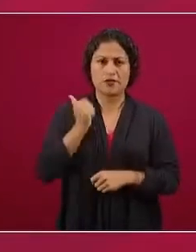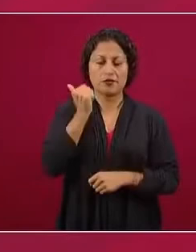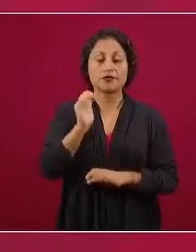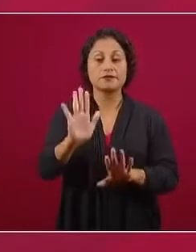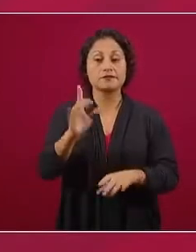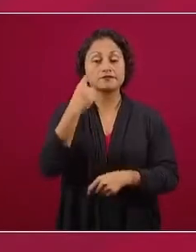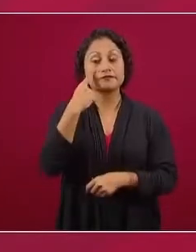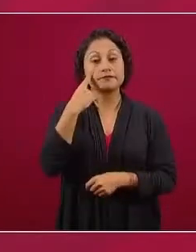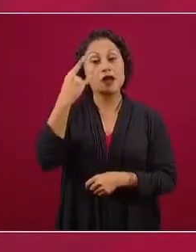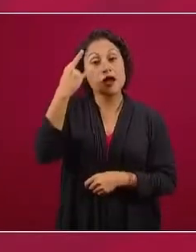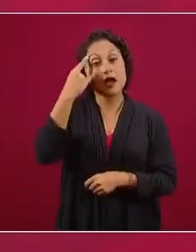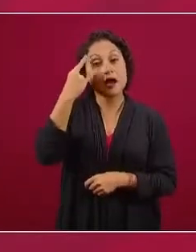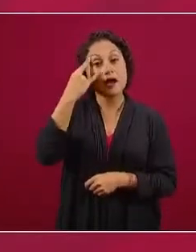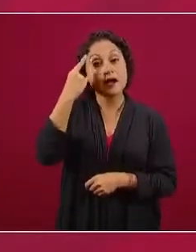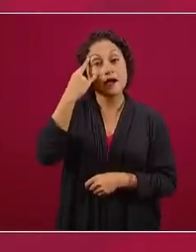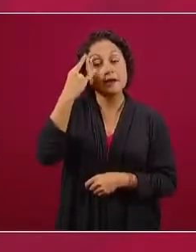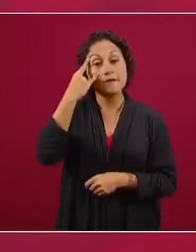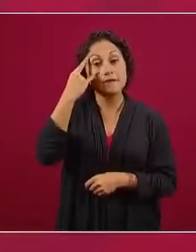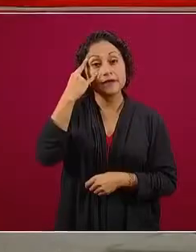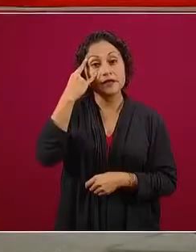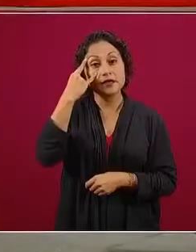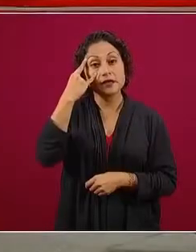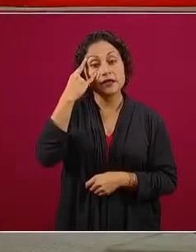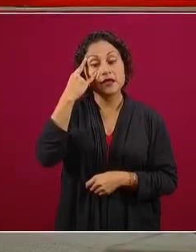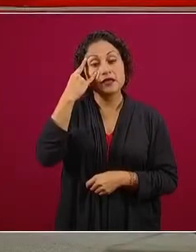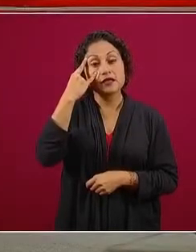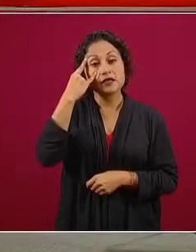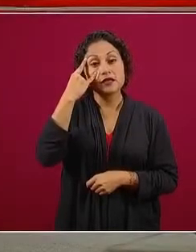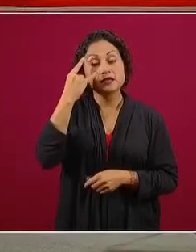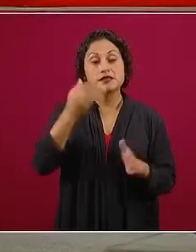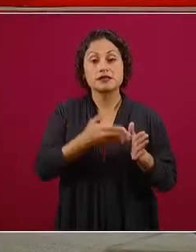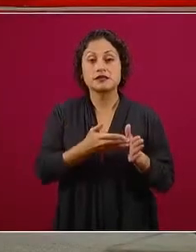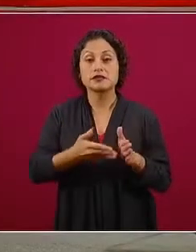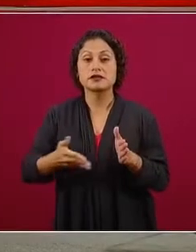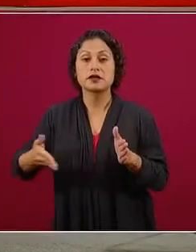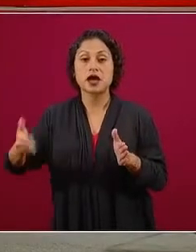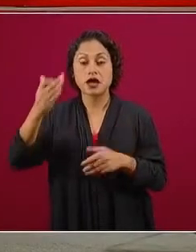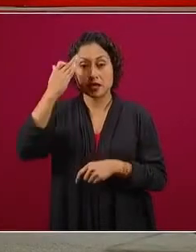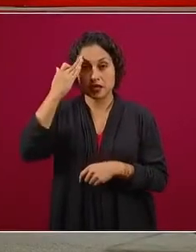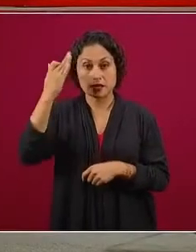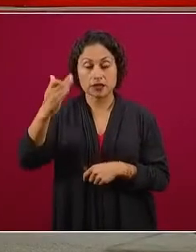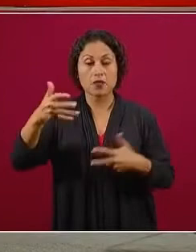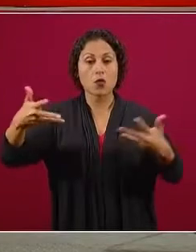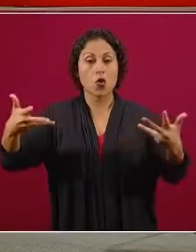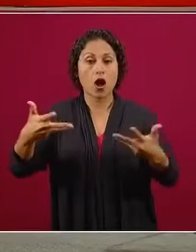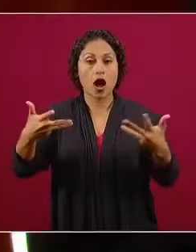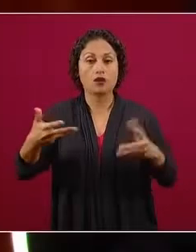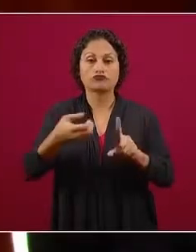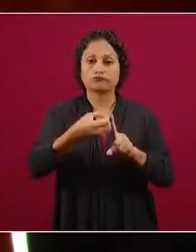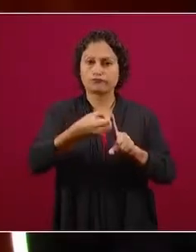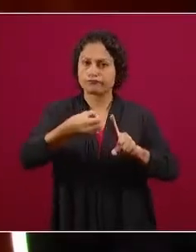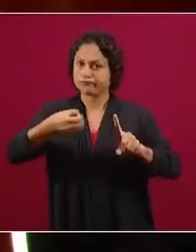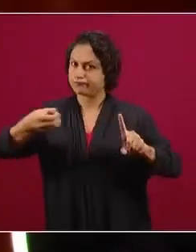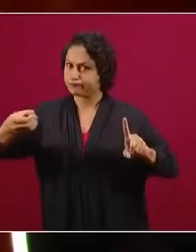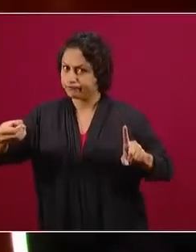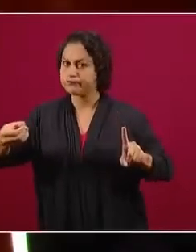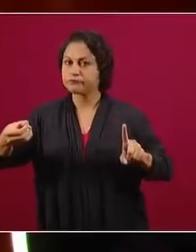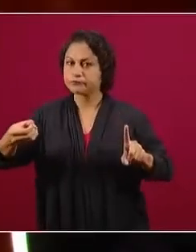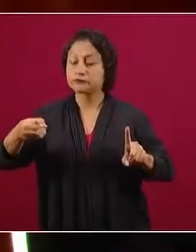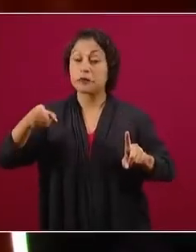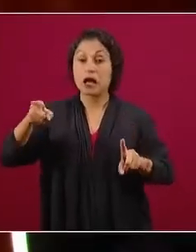una respuesta de salud pública organizada, ordenada. Tiene la fortuna además de ser un